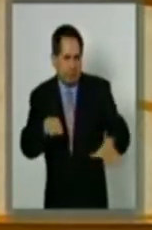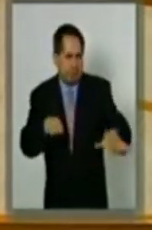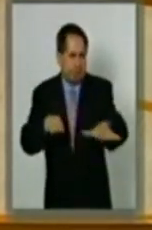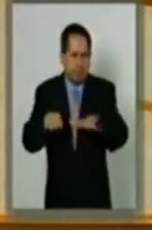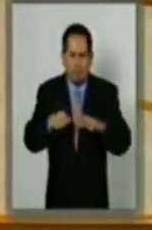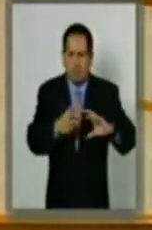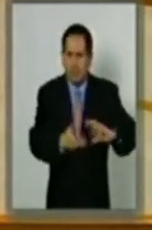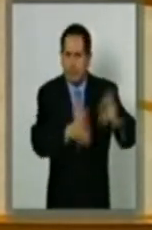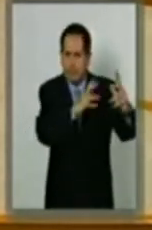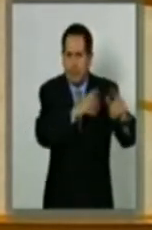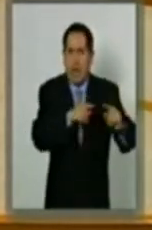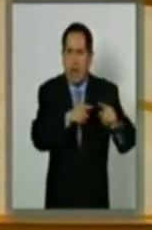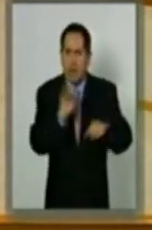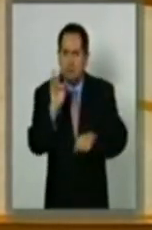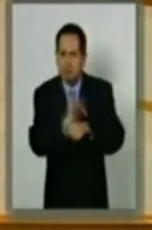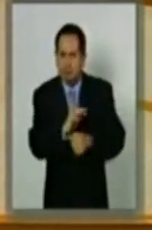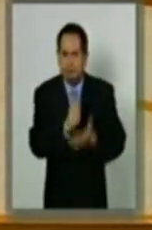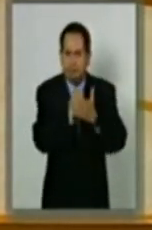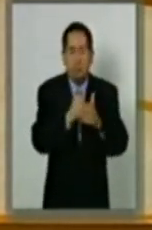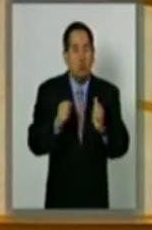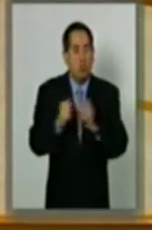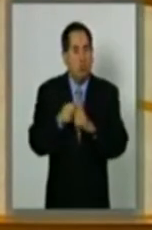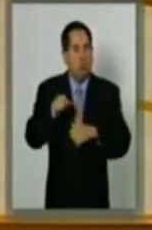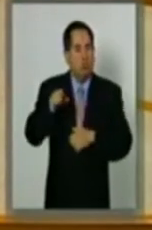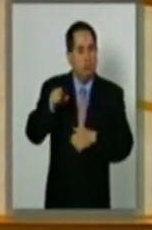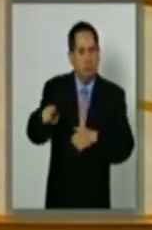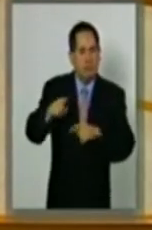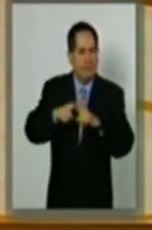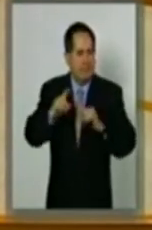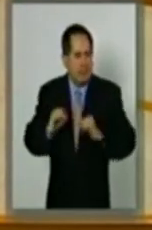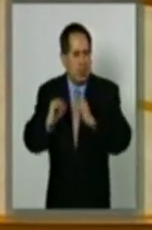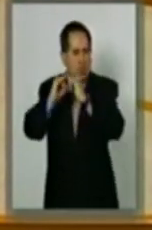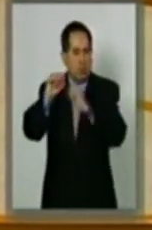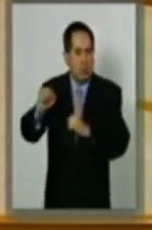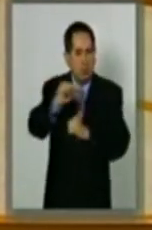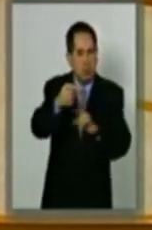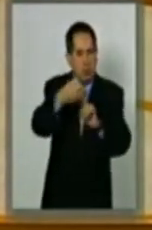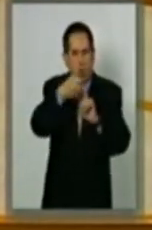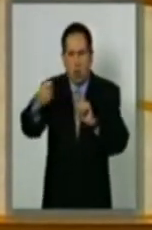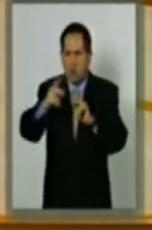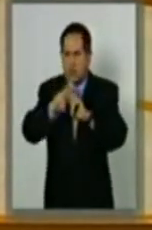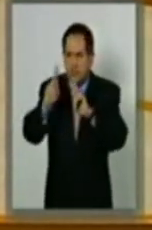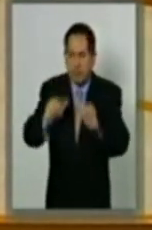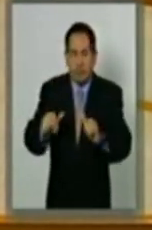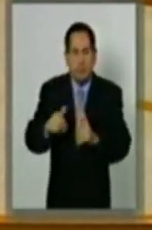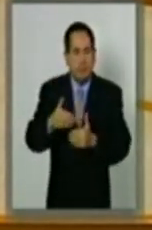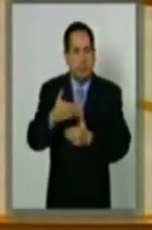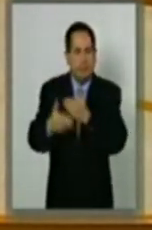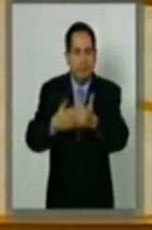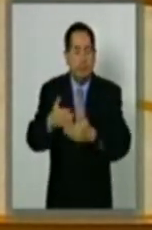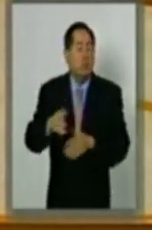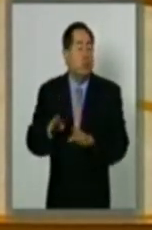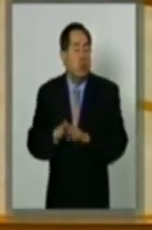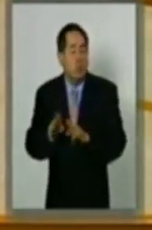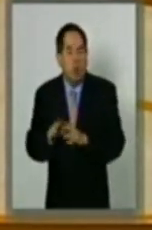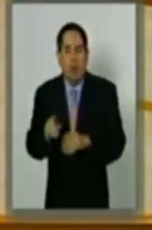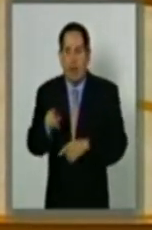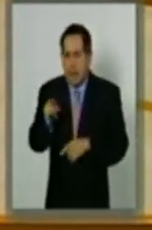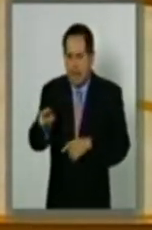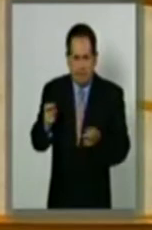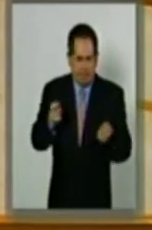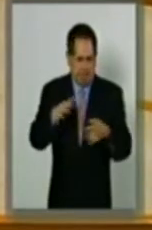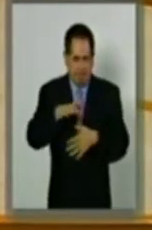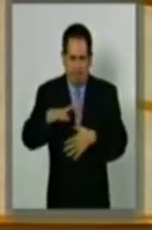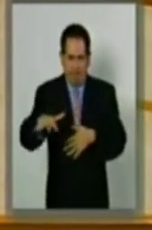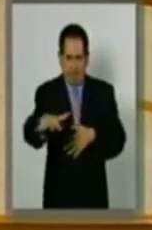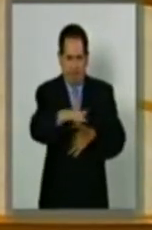permanencia y continuidad de sus órdenes de gobierno e instituciones, así como el desarrollo nacional mediante el